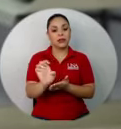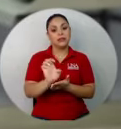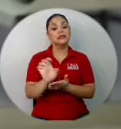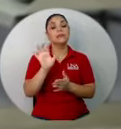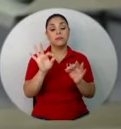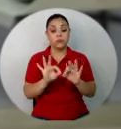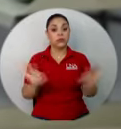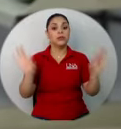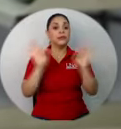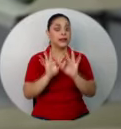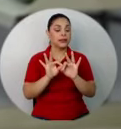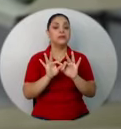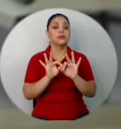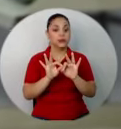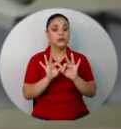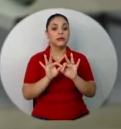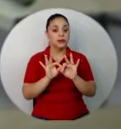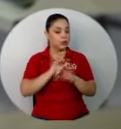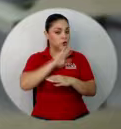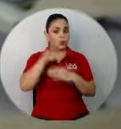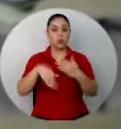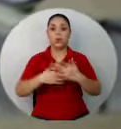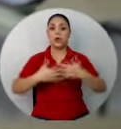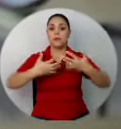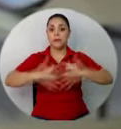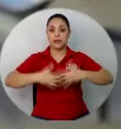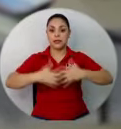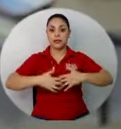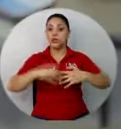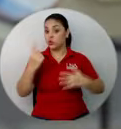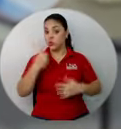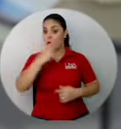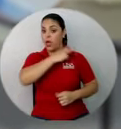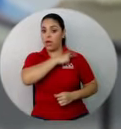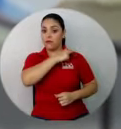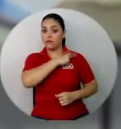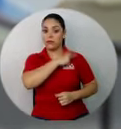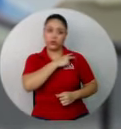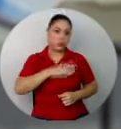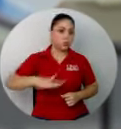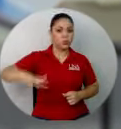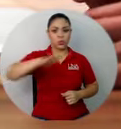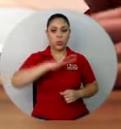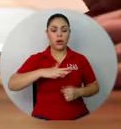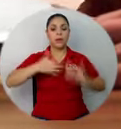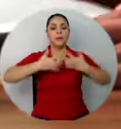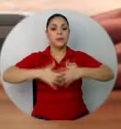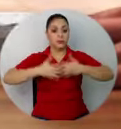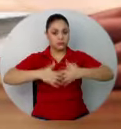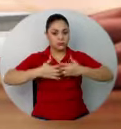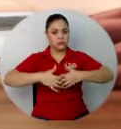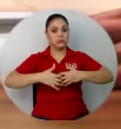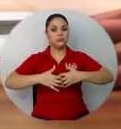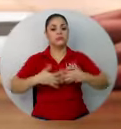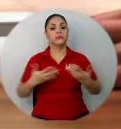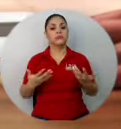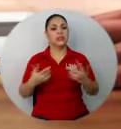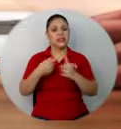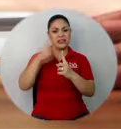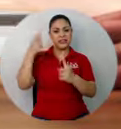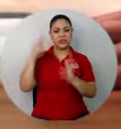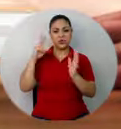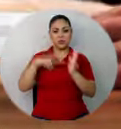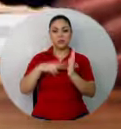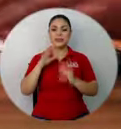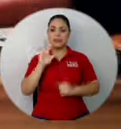eso tiene que ser vital a nivel no solamente de las jefaturas, a nivel de toda la